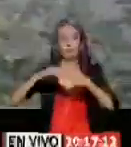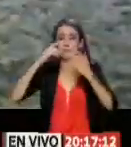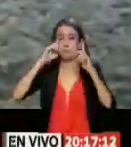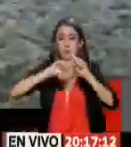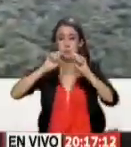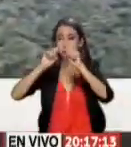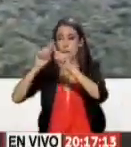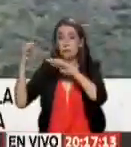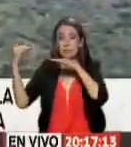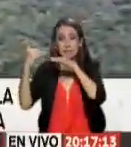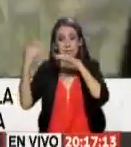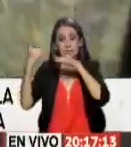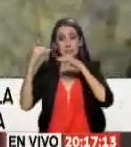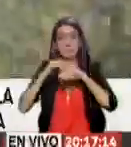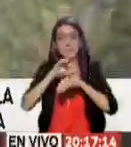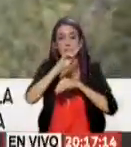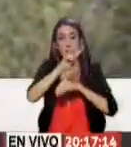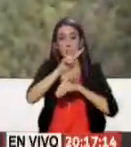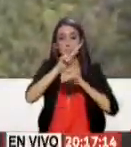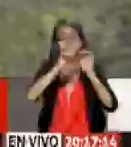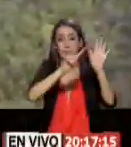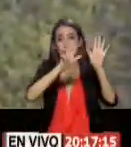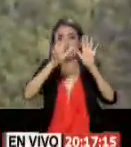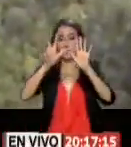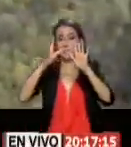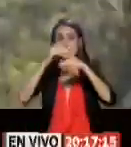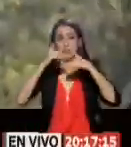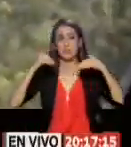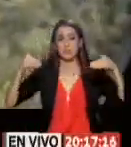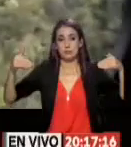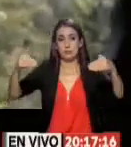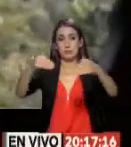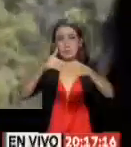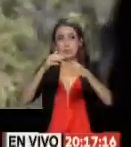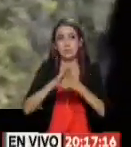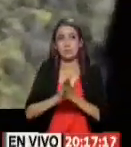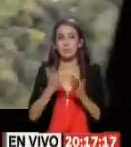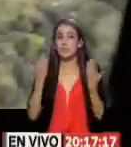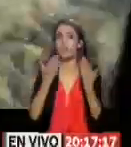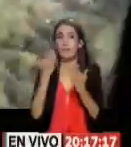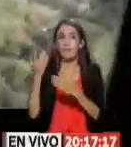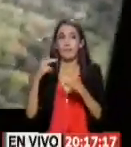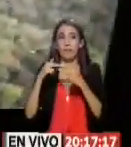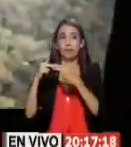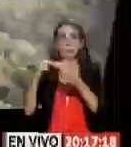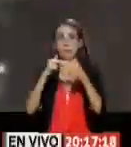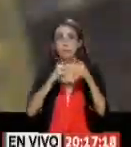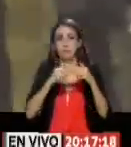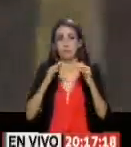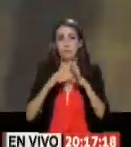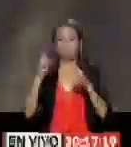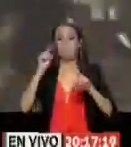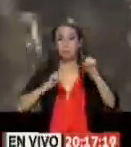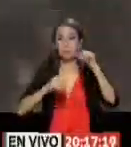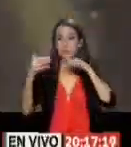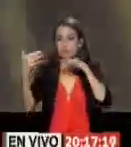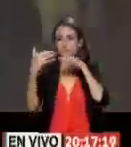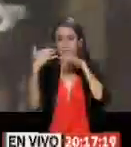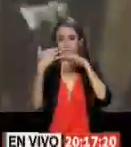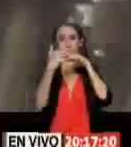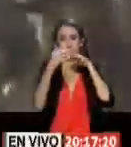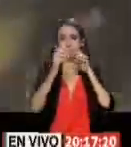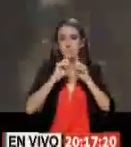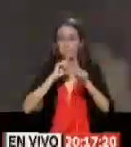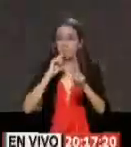78 kilómetros cuadrados ubicados en la cumbre de la cordillera del Cóndor, que generó relaciones tensas y que no se pudieron